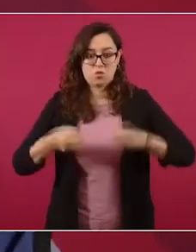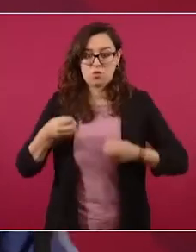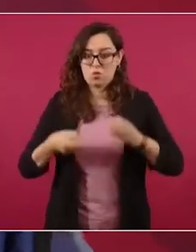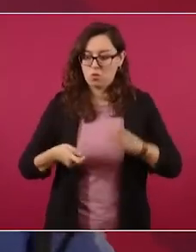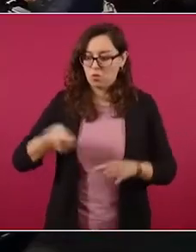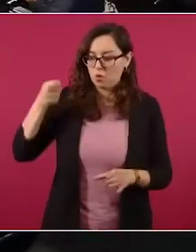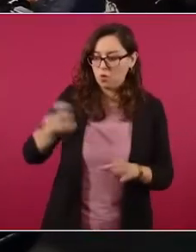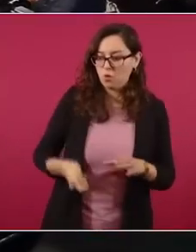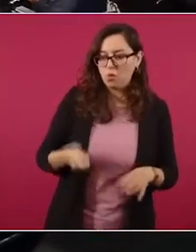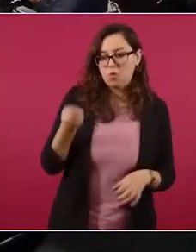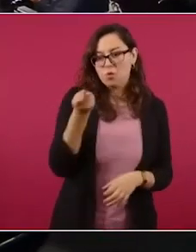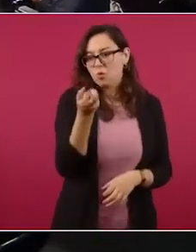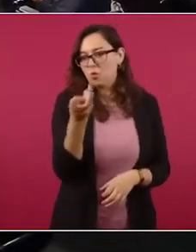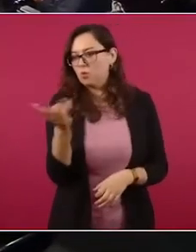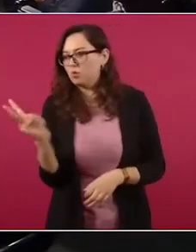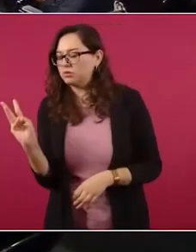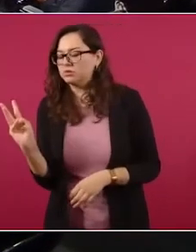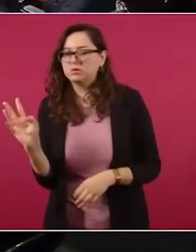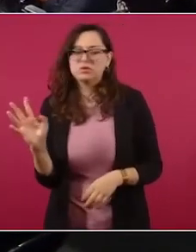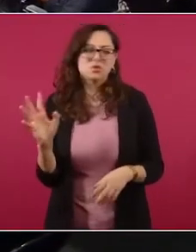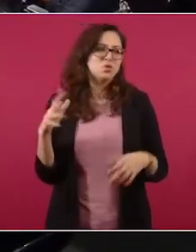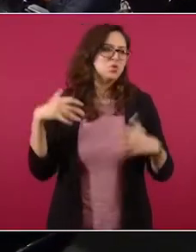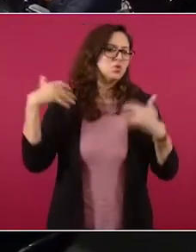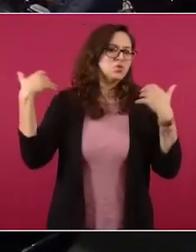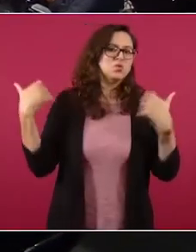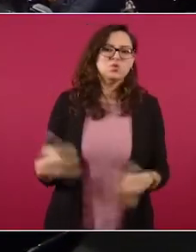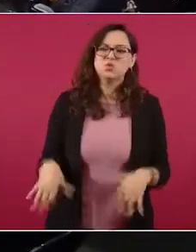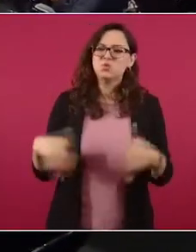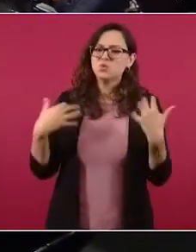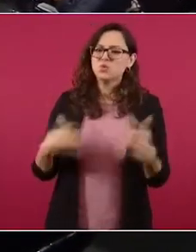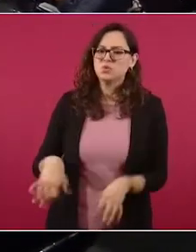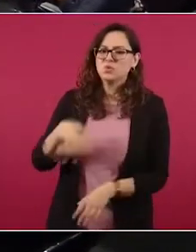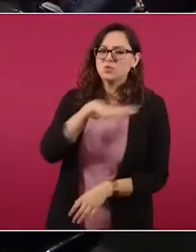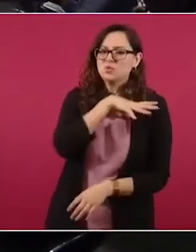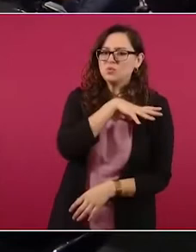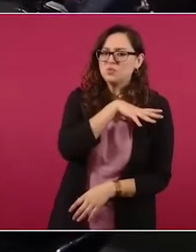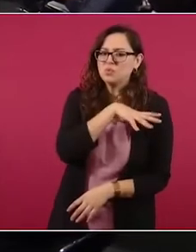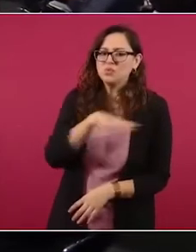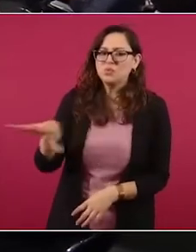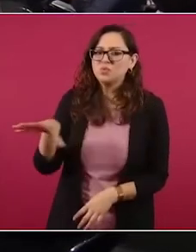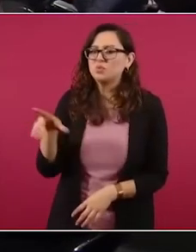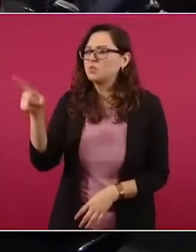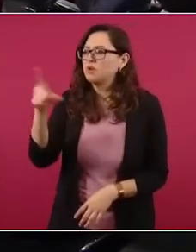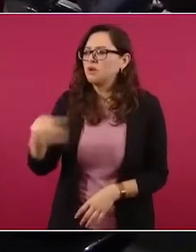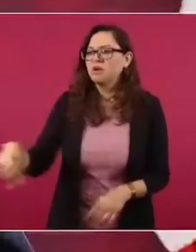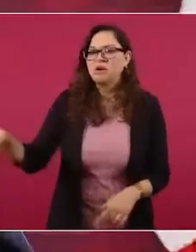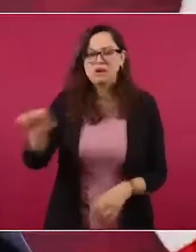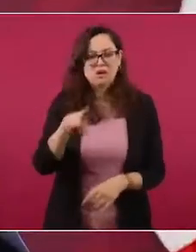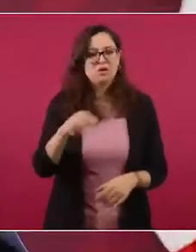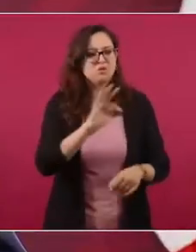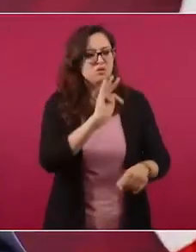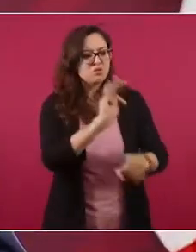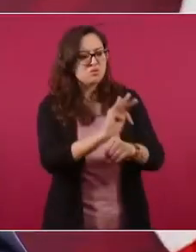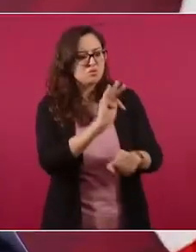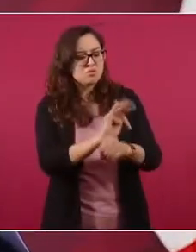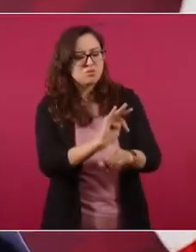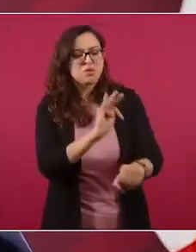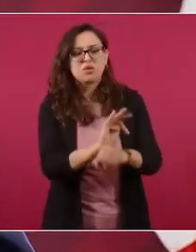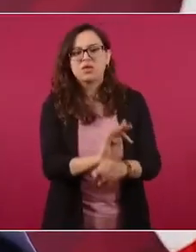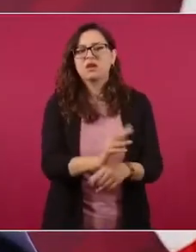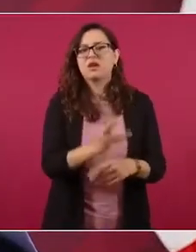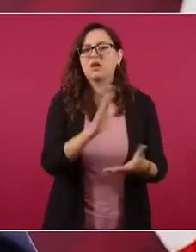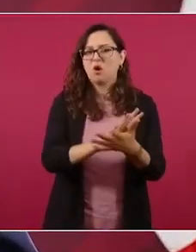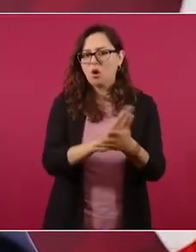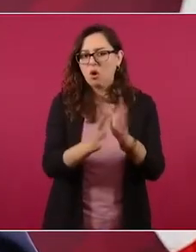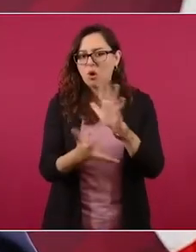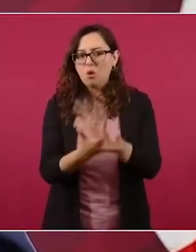aunque parezca increíble, que les gustan los sabadazos.